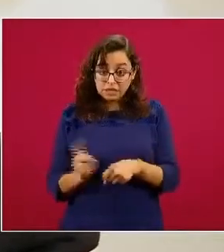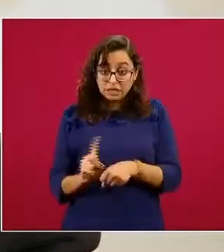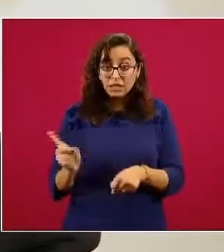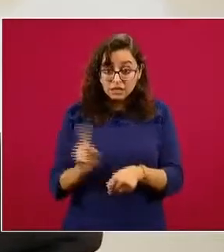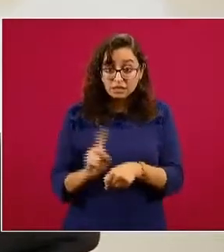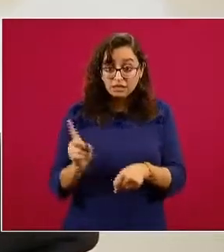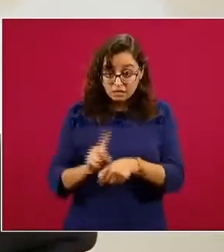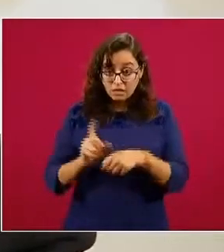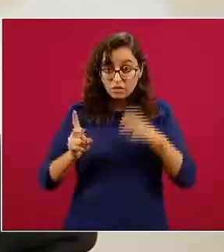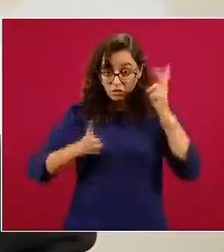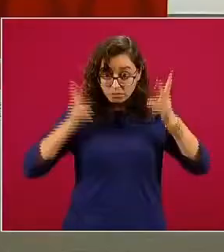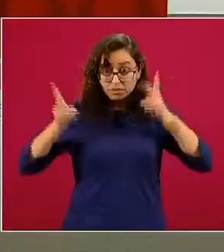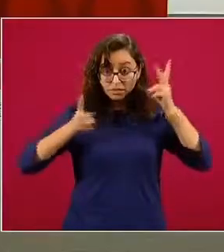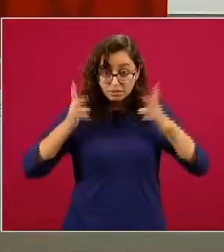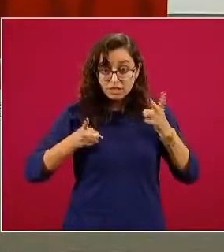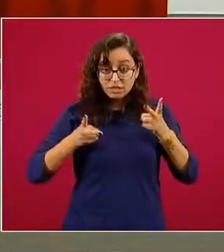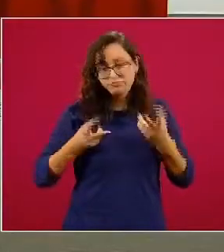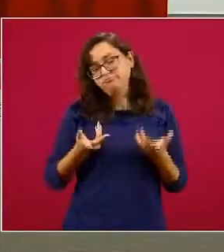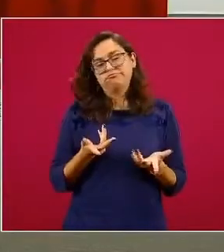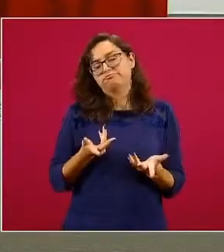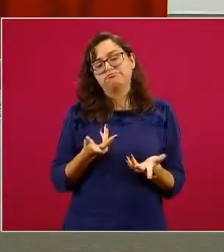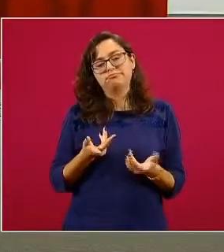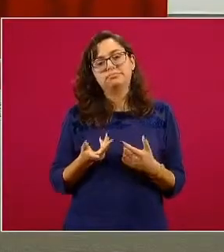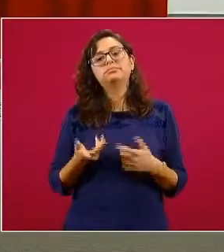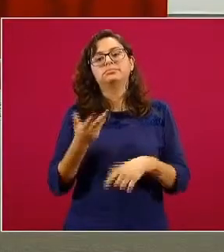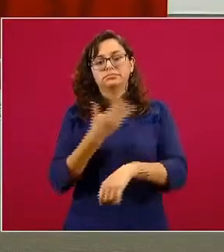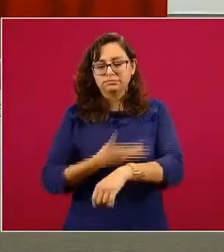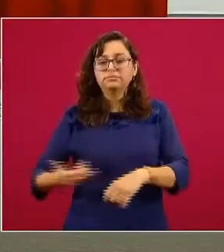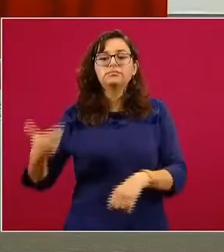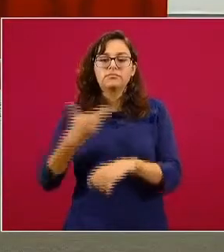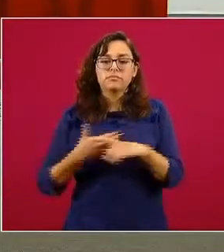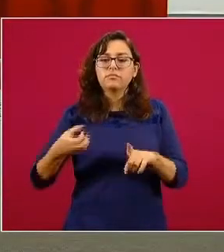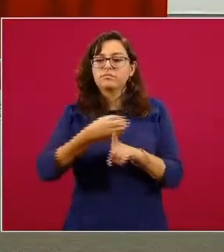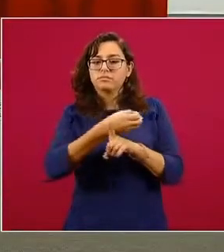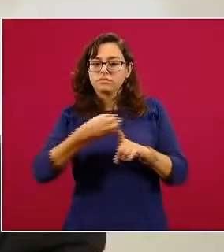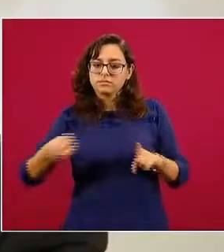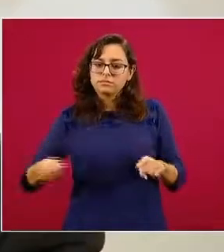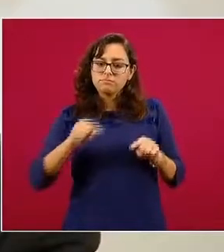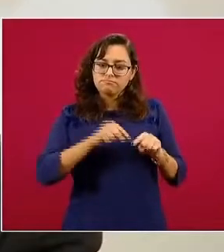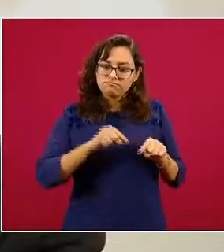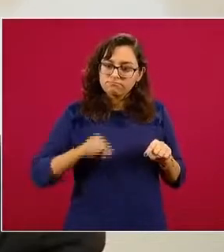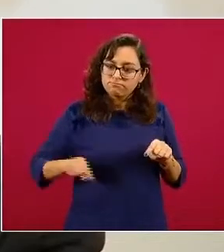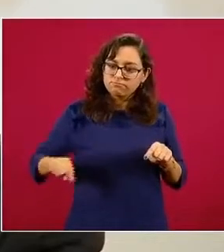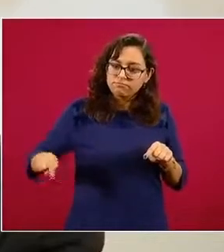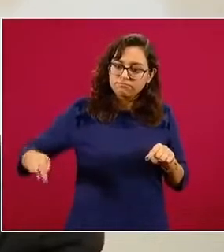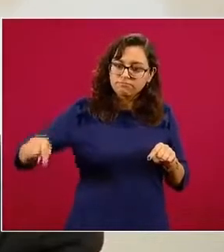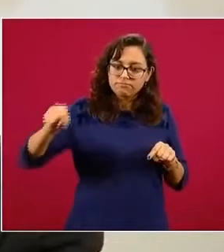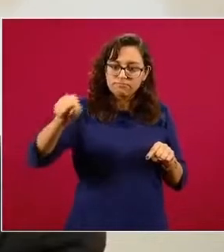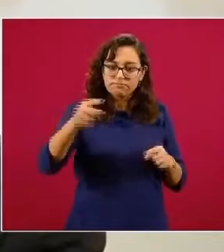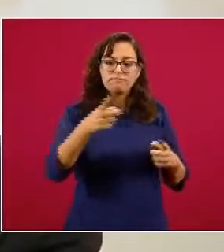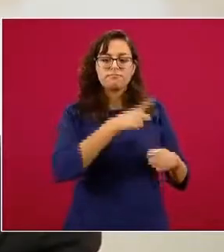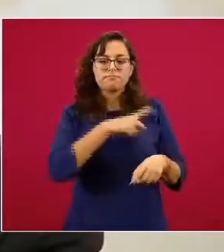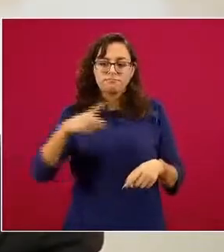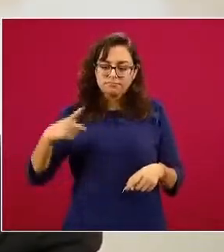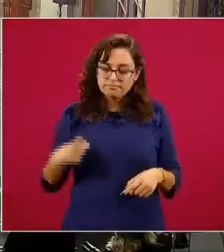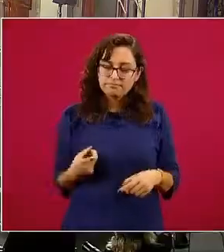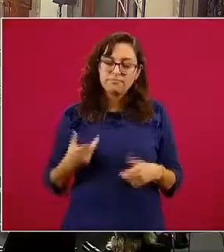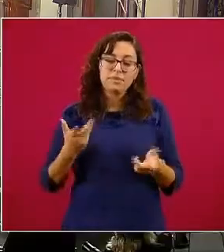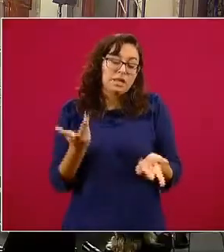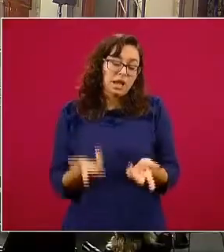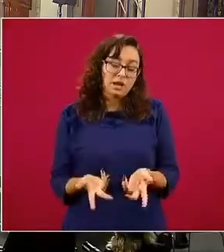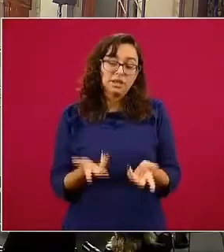días visitando cada una de las unidades. Hay toda una logística de distribución, entonces tienen que ajustarla en función de la demanda y lo que cada